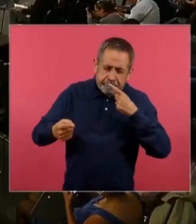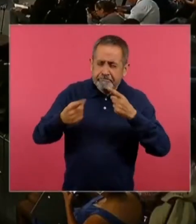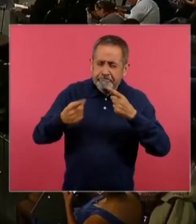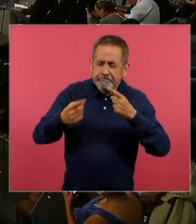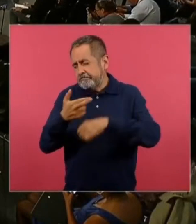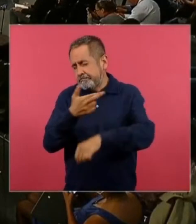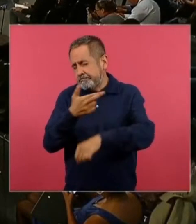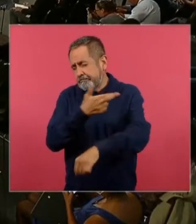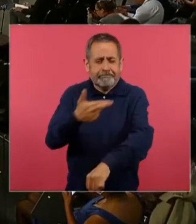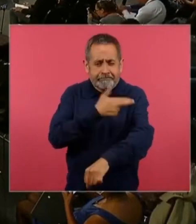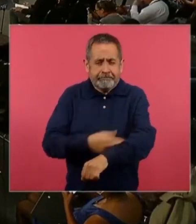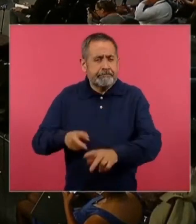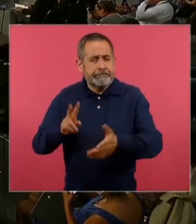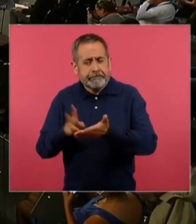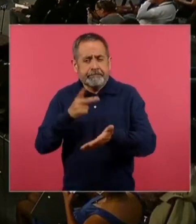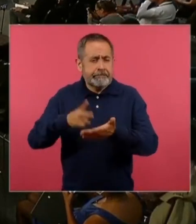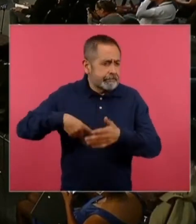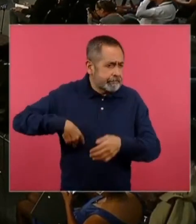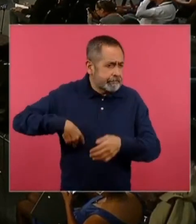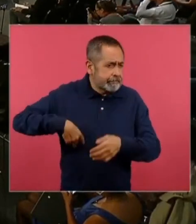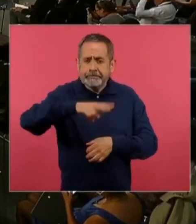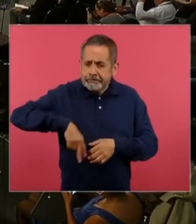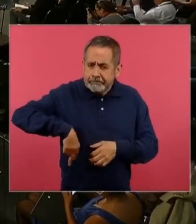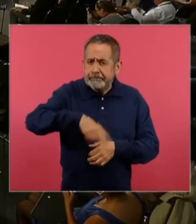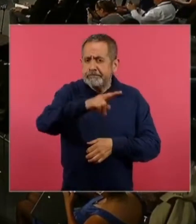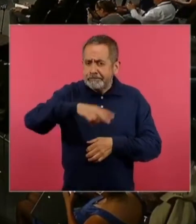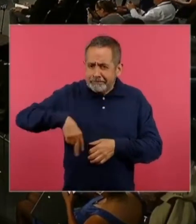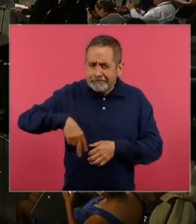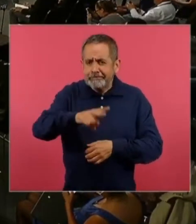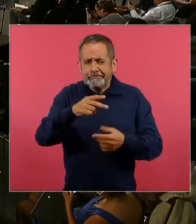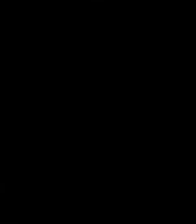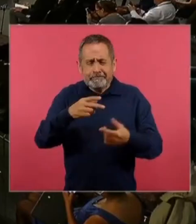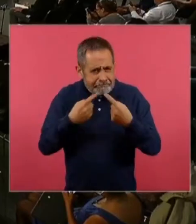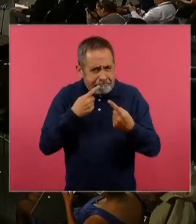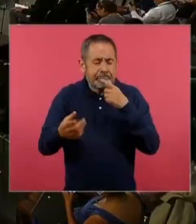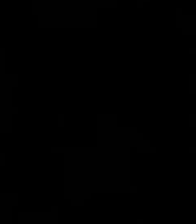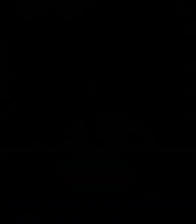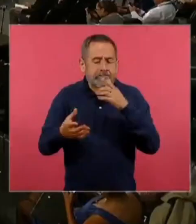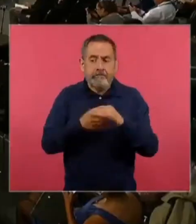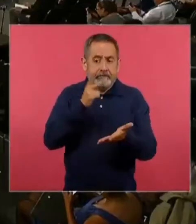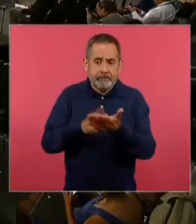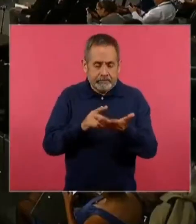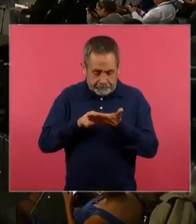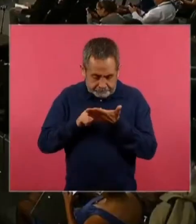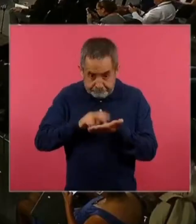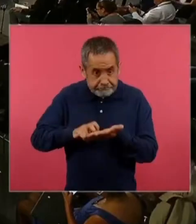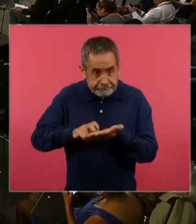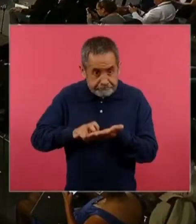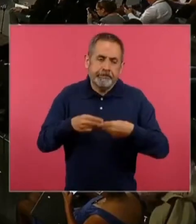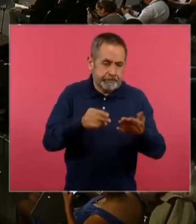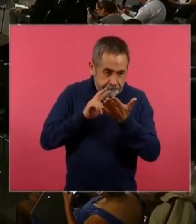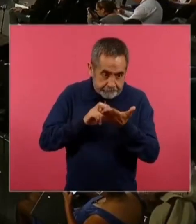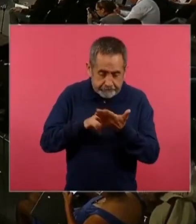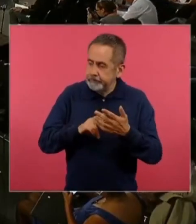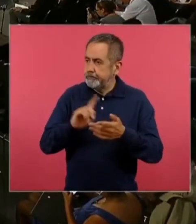arduo, un proceso de ir y venir, donde, híjole, montones de veces se me hicieron correcciones, una